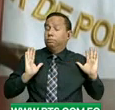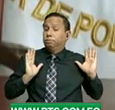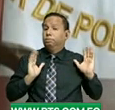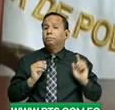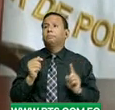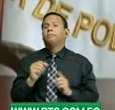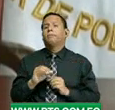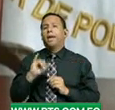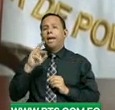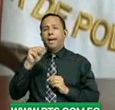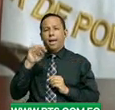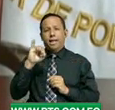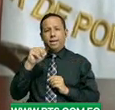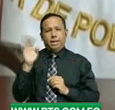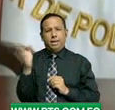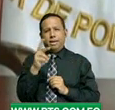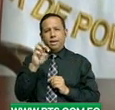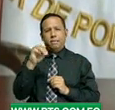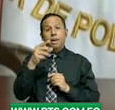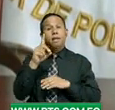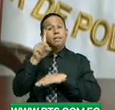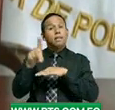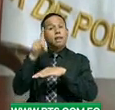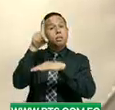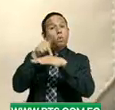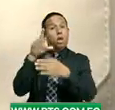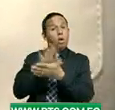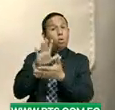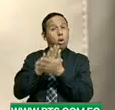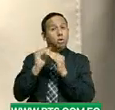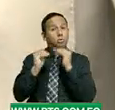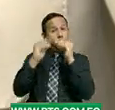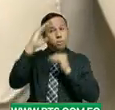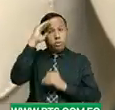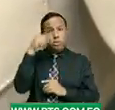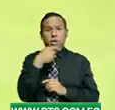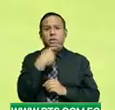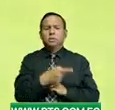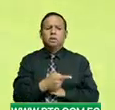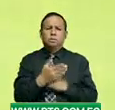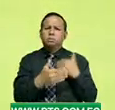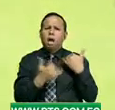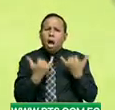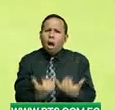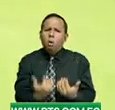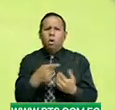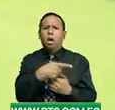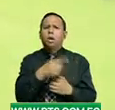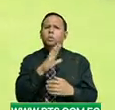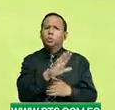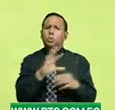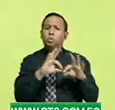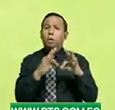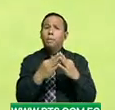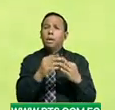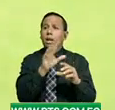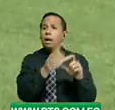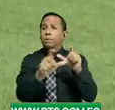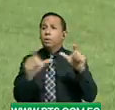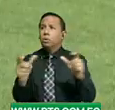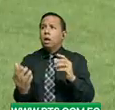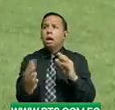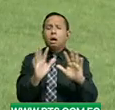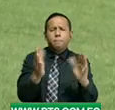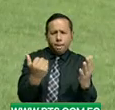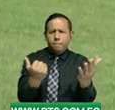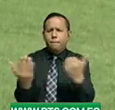Ramírez, directora de la Escuela Superior de Policía, desde ahí se ha tenido un acercamiento con los padres de familia para darles la tranquilidad del